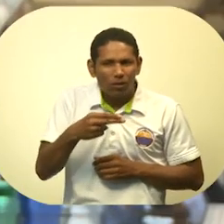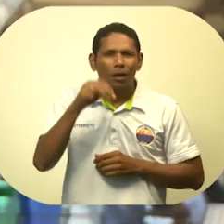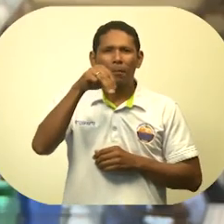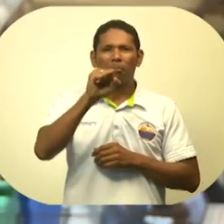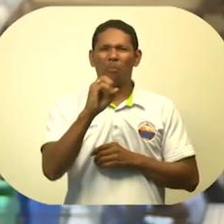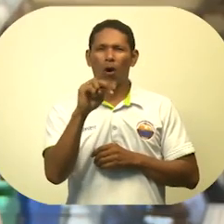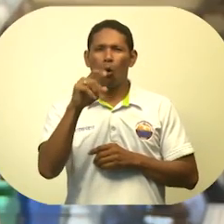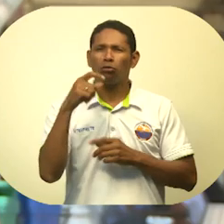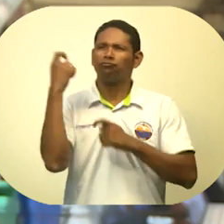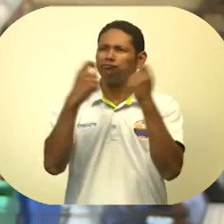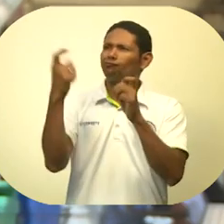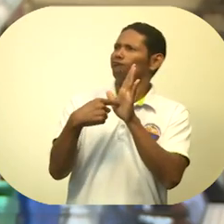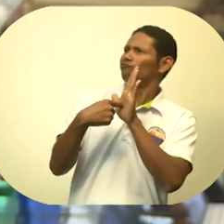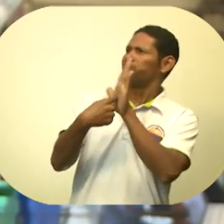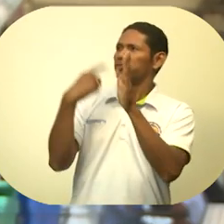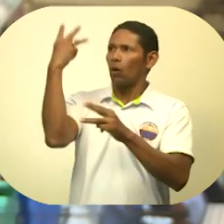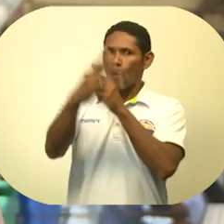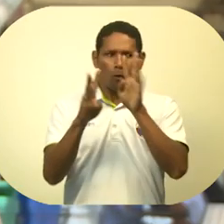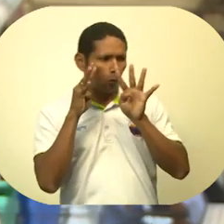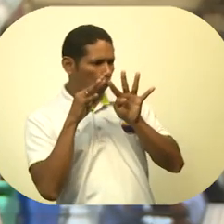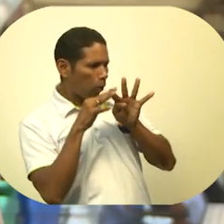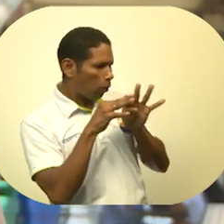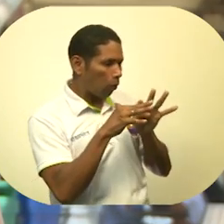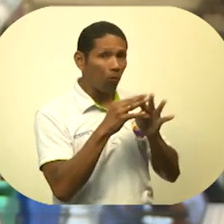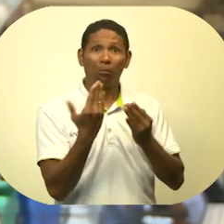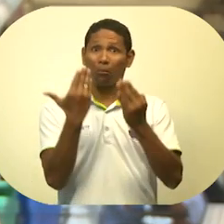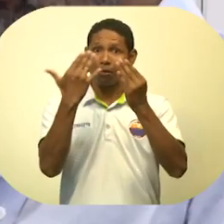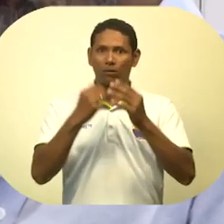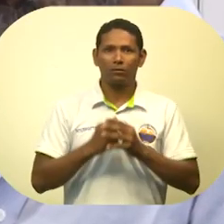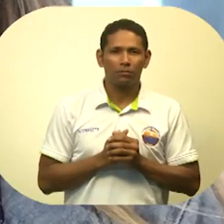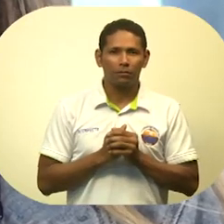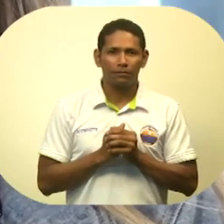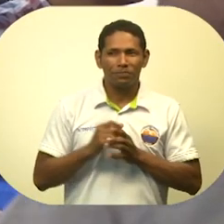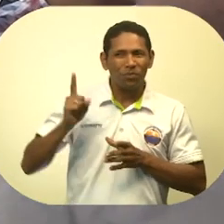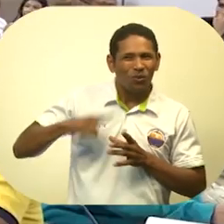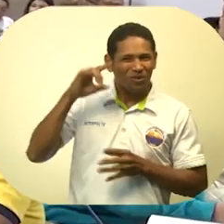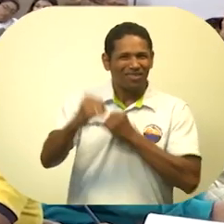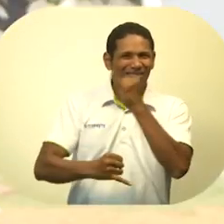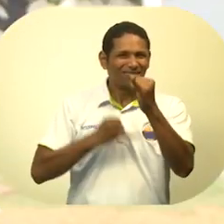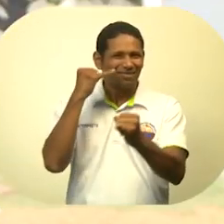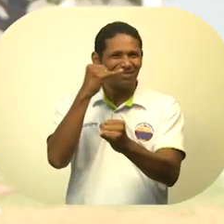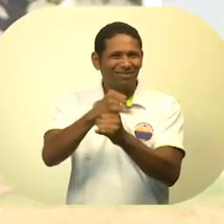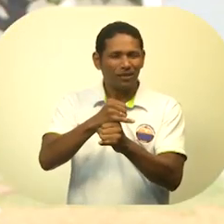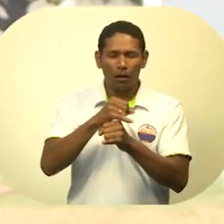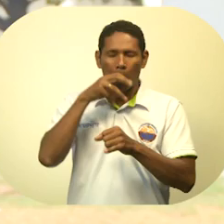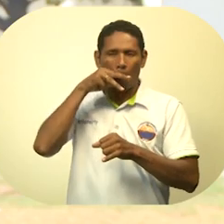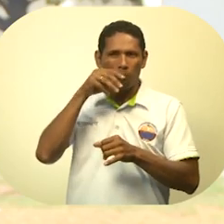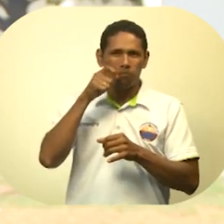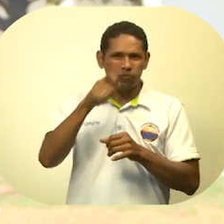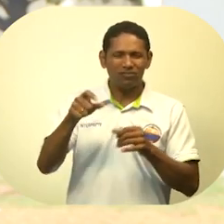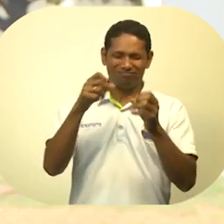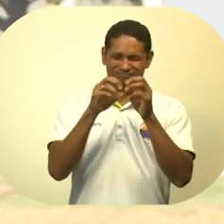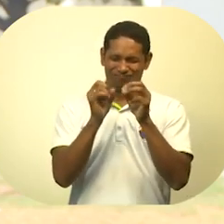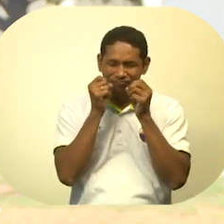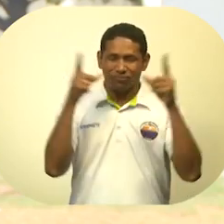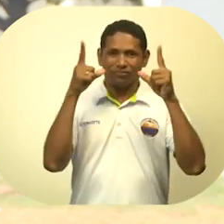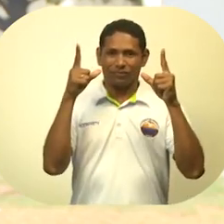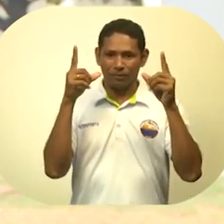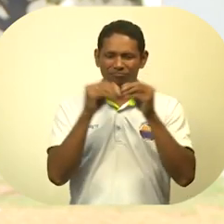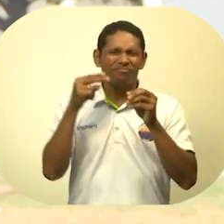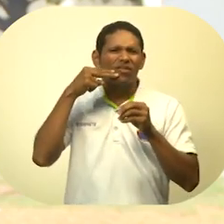La narrativa de Macondo sedujo al mundo en la Escuela del Realismo Mágico. La Escuela Internacional de Realismo Mágico